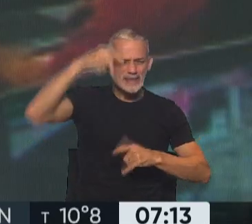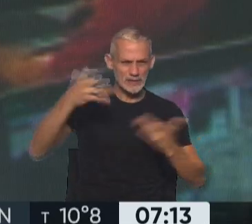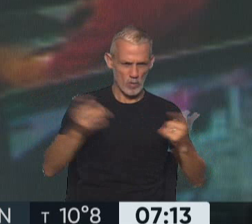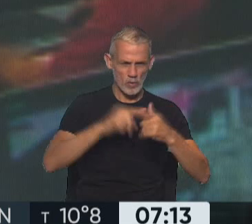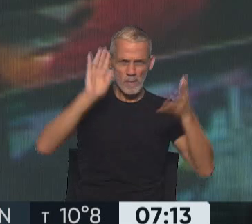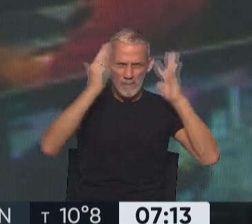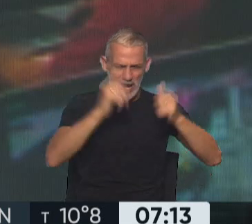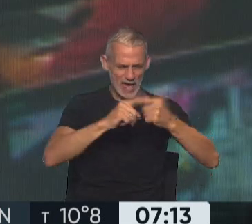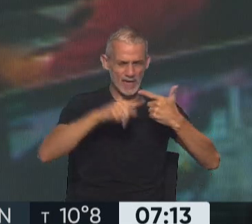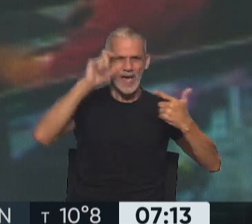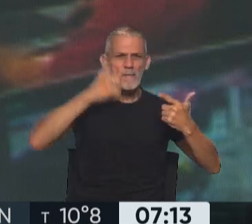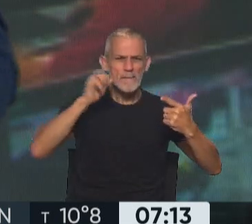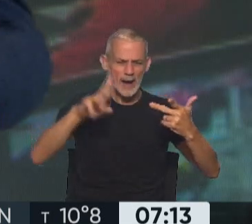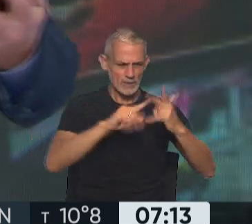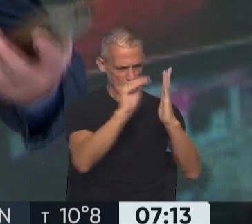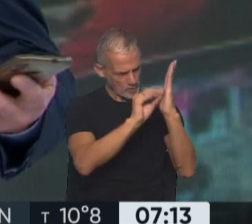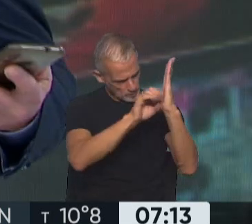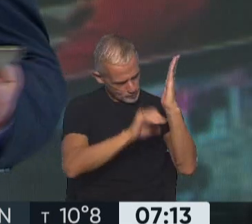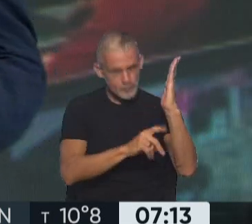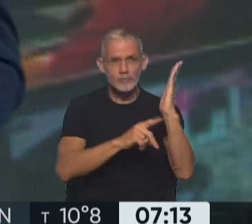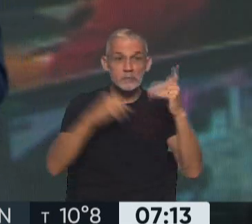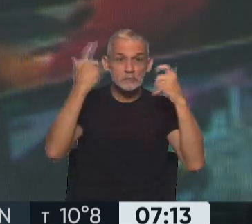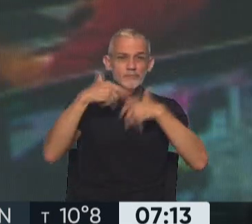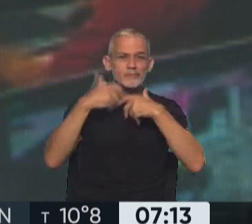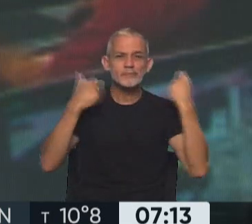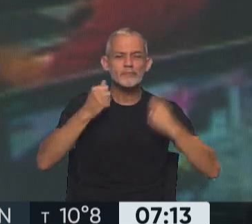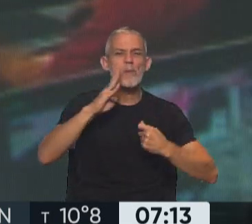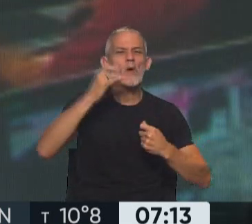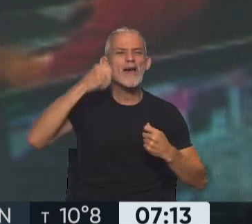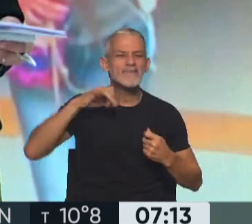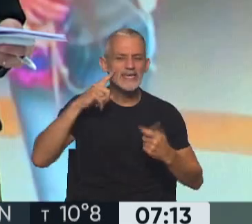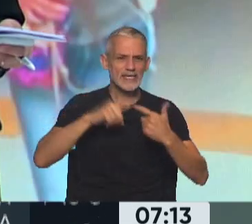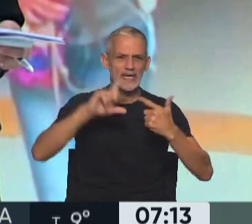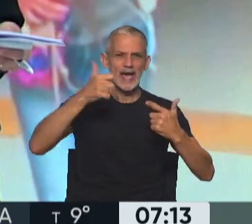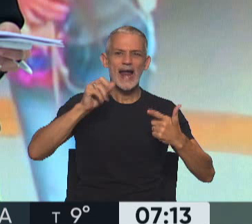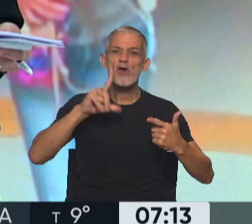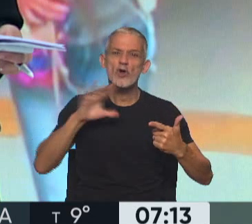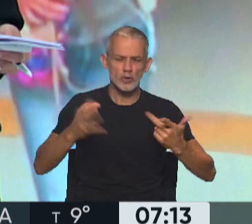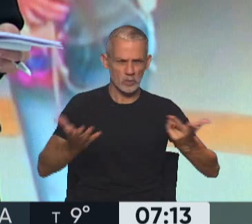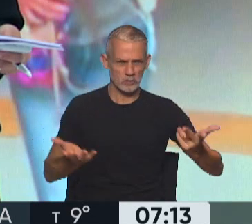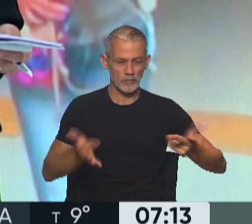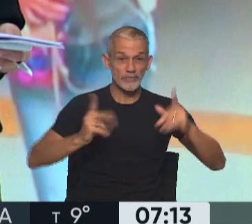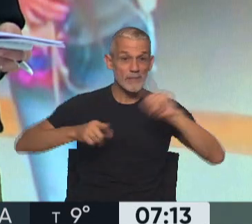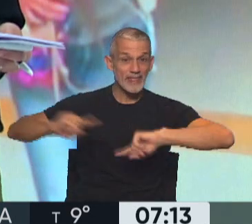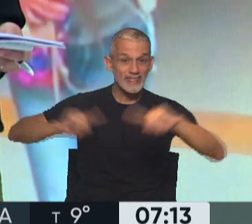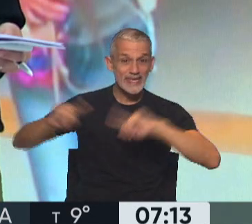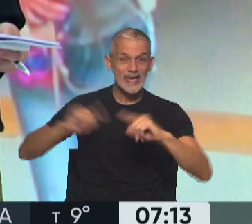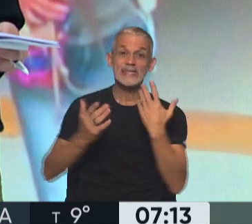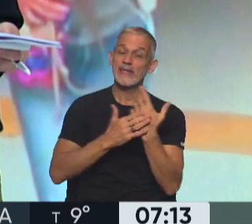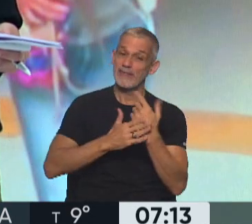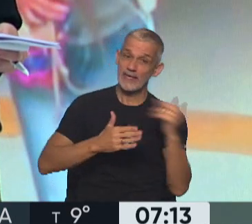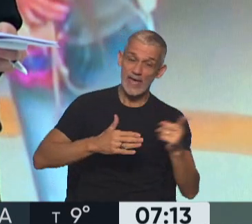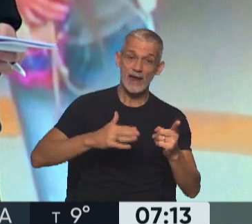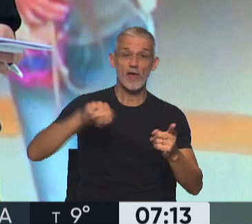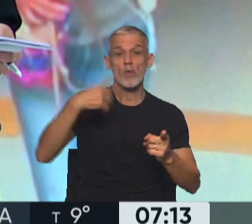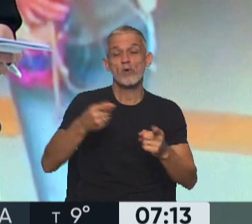y Espert. Aparece desde Eve de Bonafini hasta Estela de Carlotto. ¿Y sabés quién aparece también? Dirigentes de izquierda y